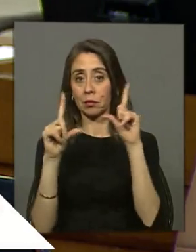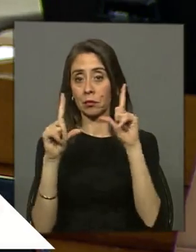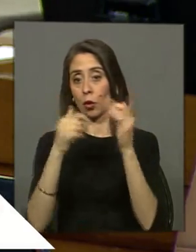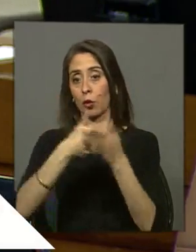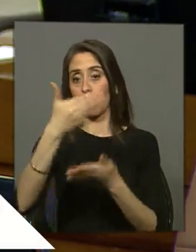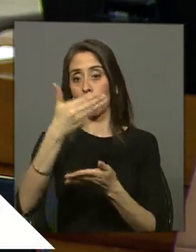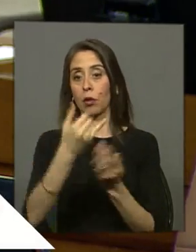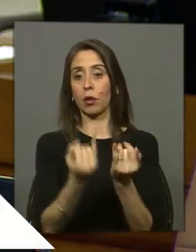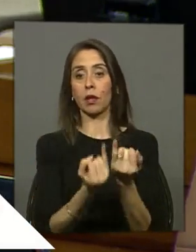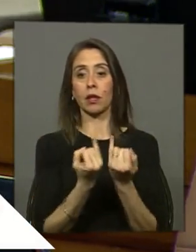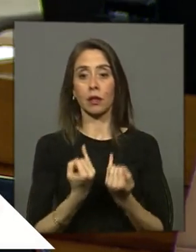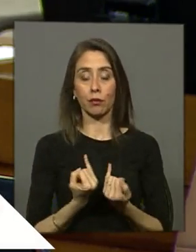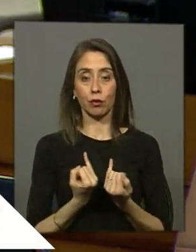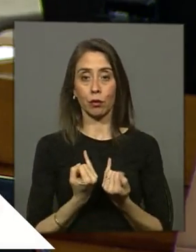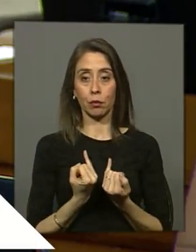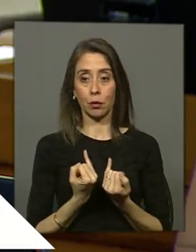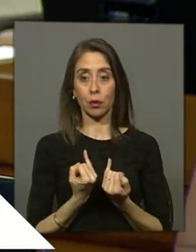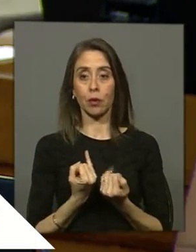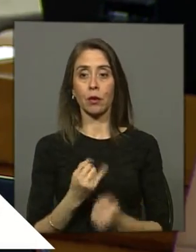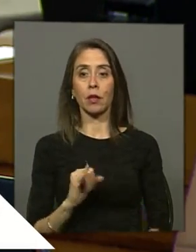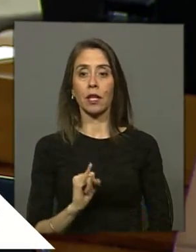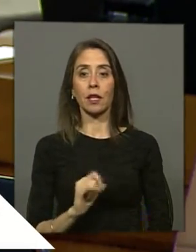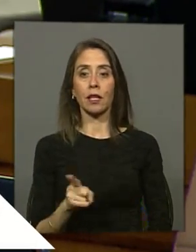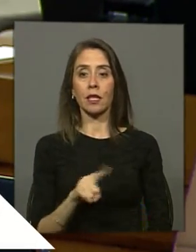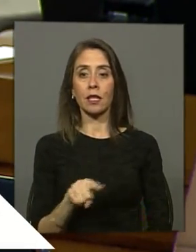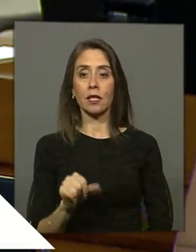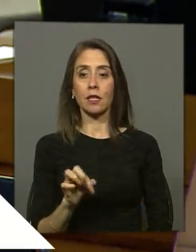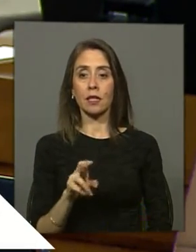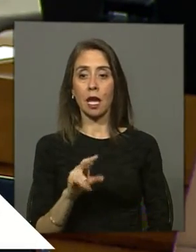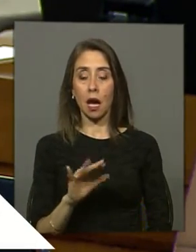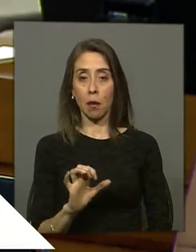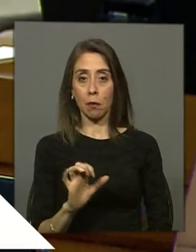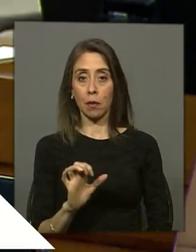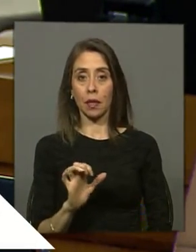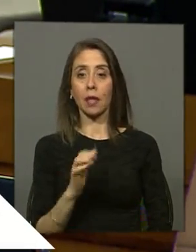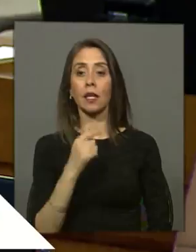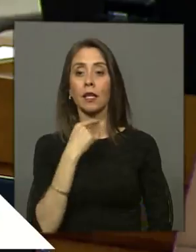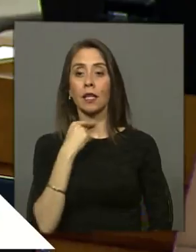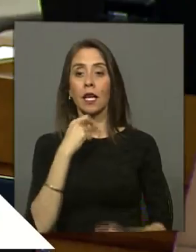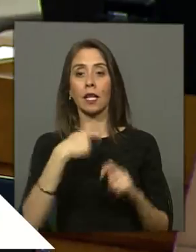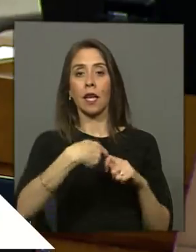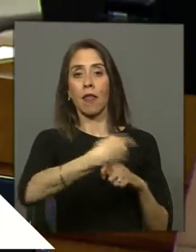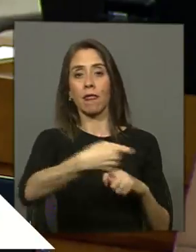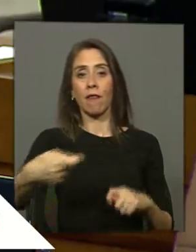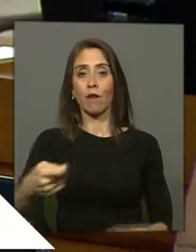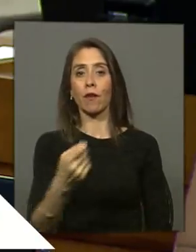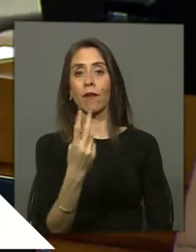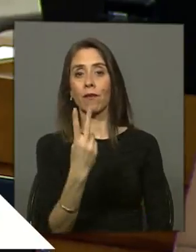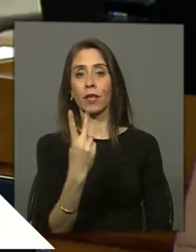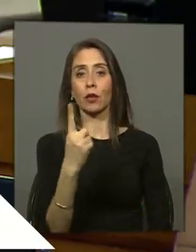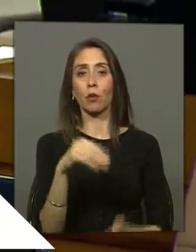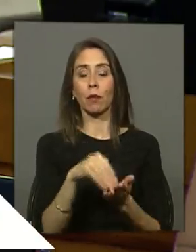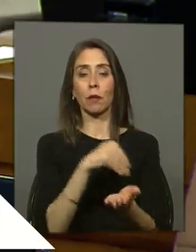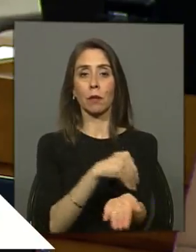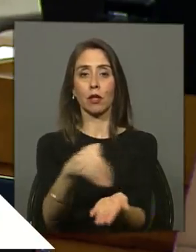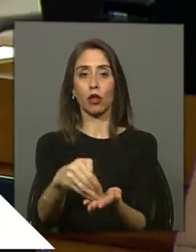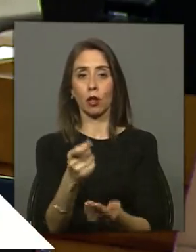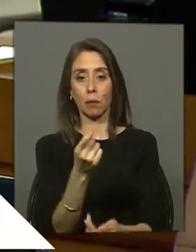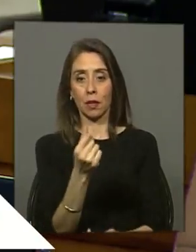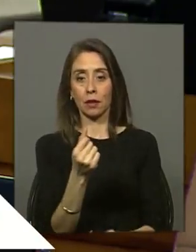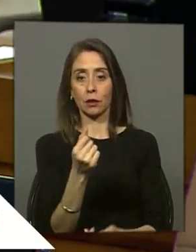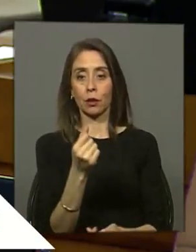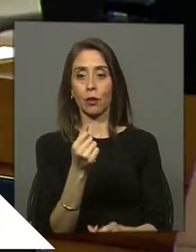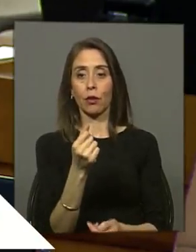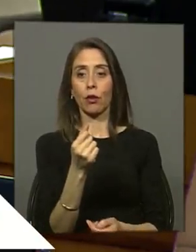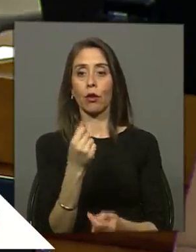parcialmente de que la ISAPRE estarían dispuestas a devolver 21 mil millones de pesos que supuestamente le deudan